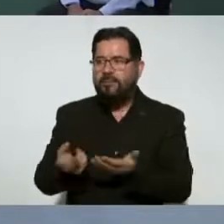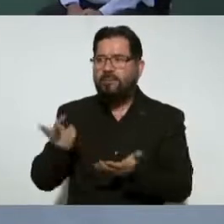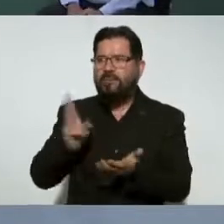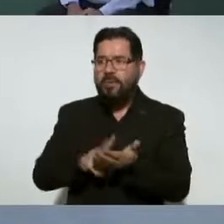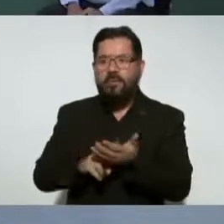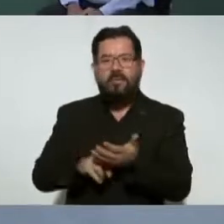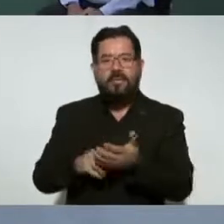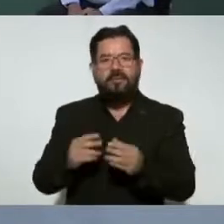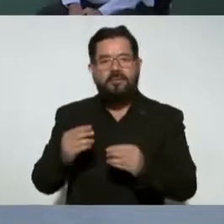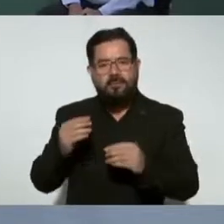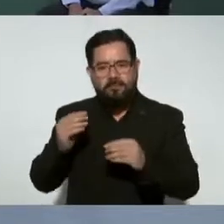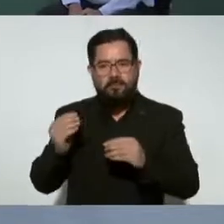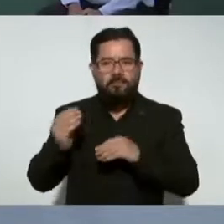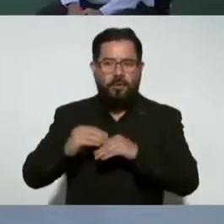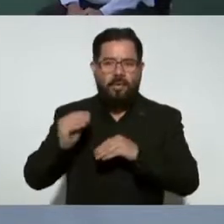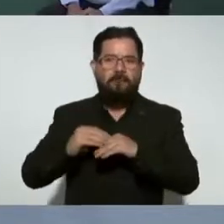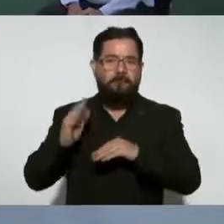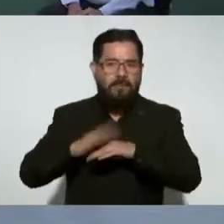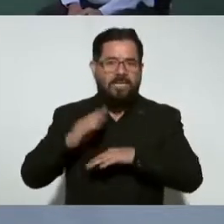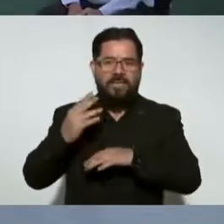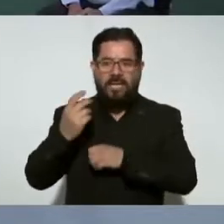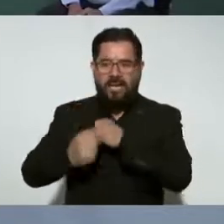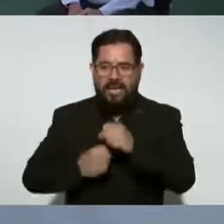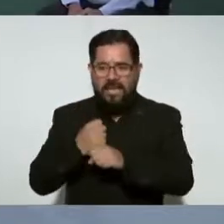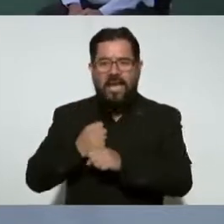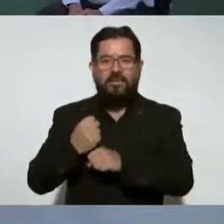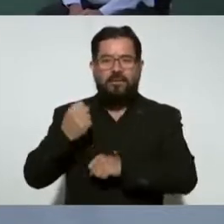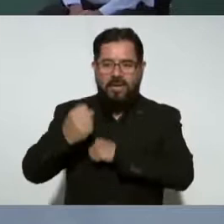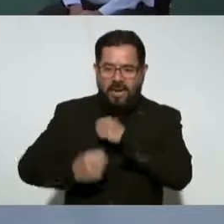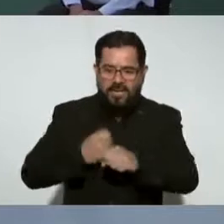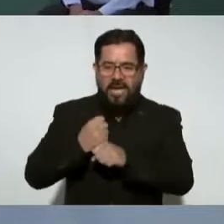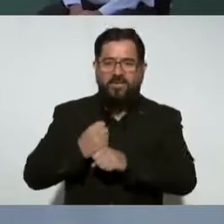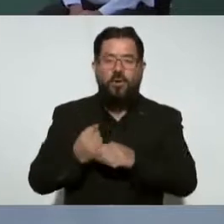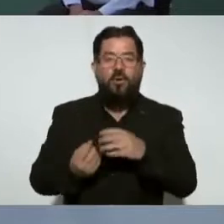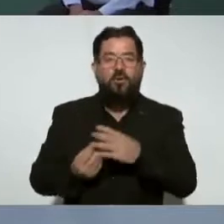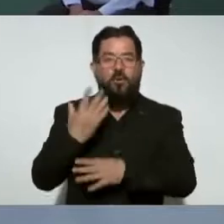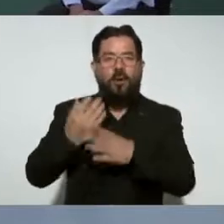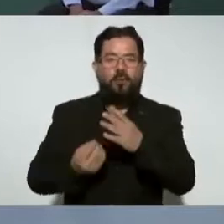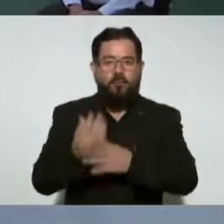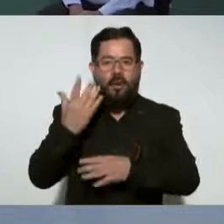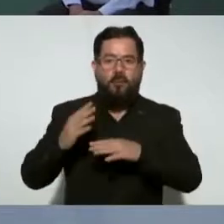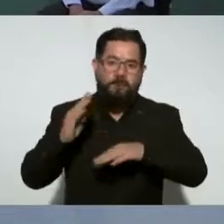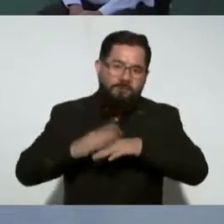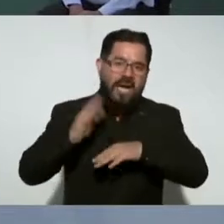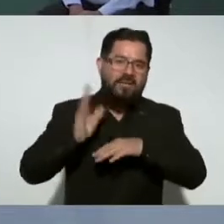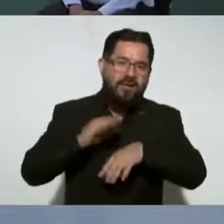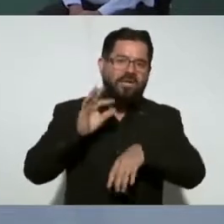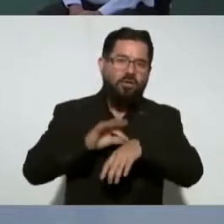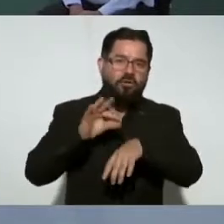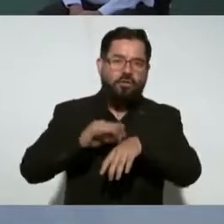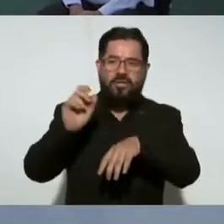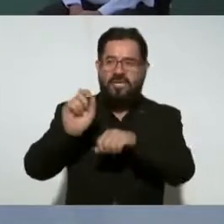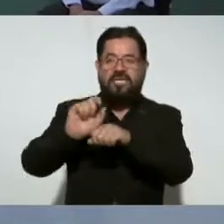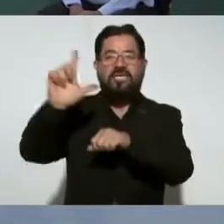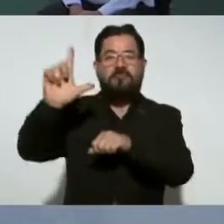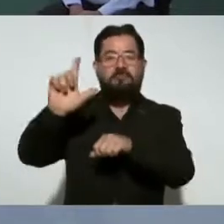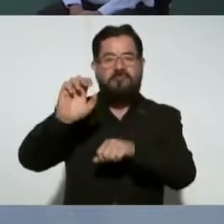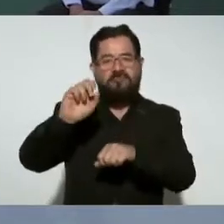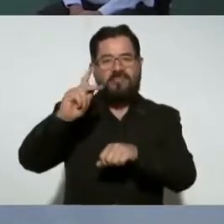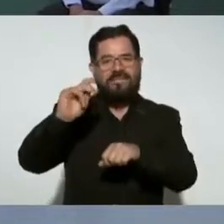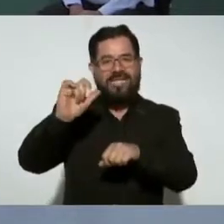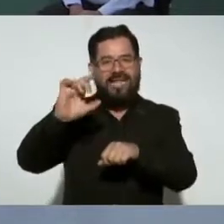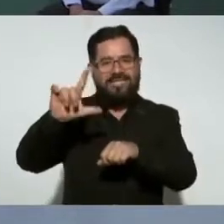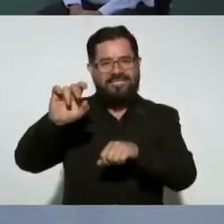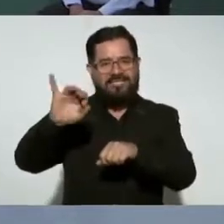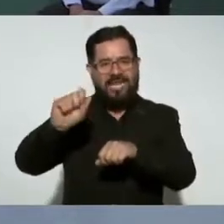cada año va a ir creciendo el número de especialistas. Y vamos a